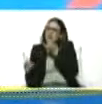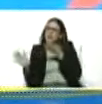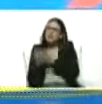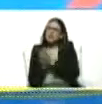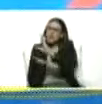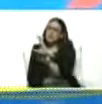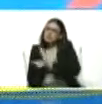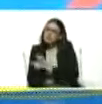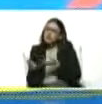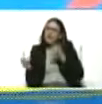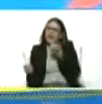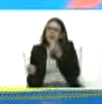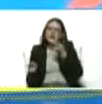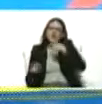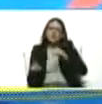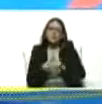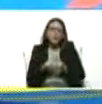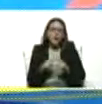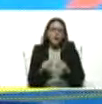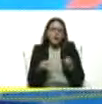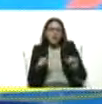ponía, crecimos en importaciones.